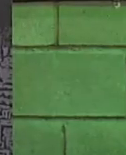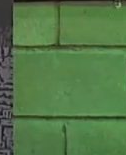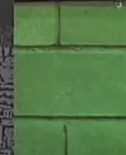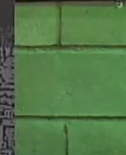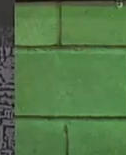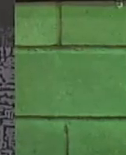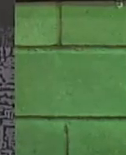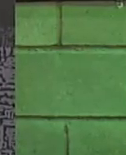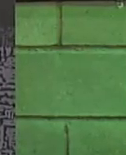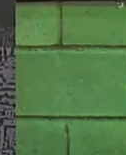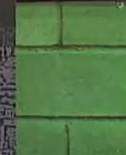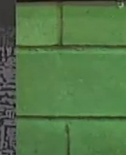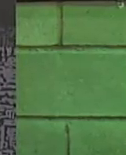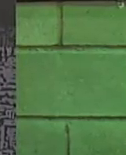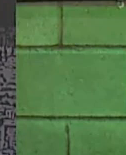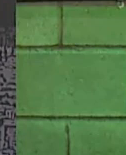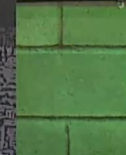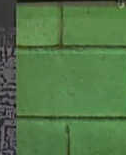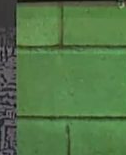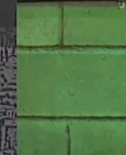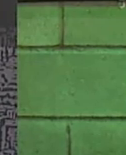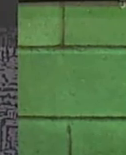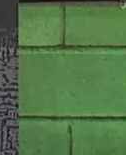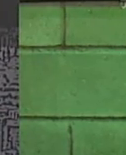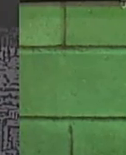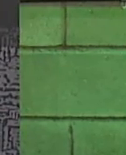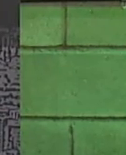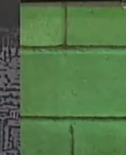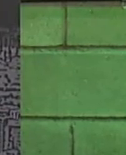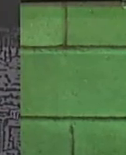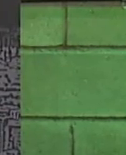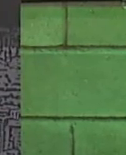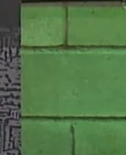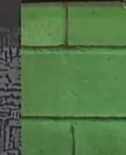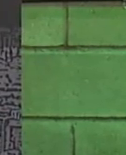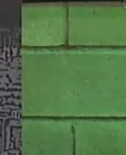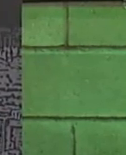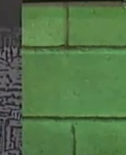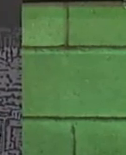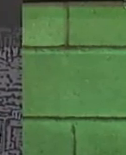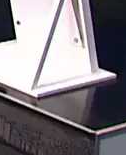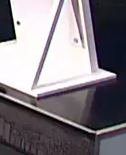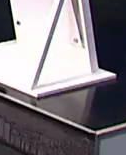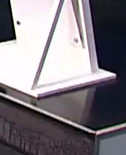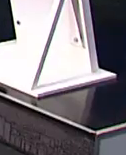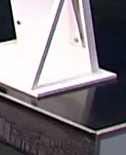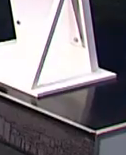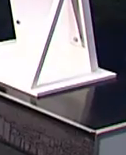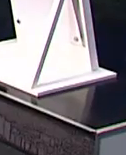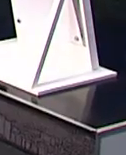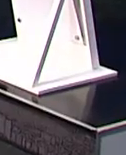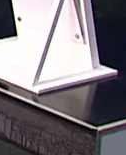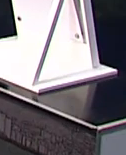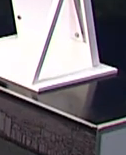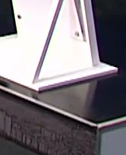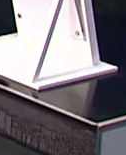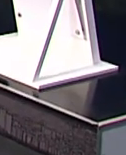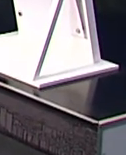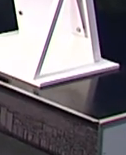y gobernadores de los departamentos. Específicamente hoy tendremos un nuevo debate con los candidatos a la alcaldía de Medellín.